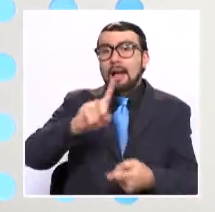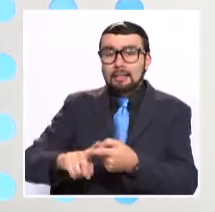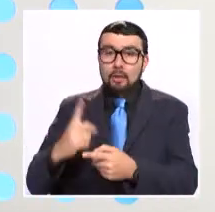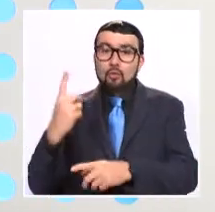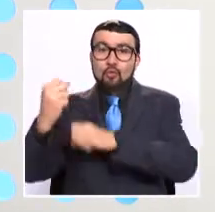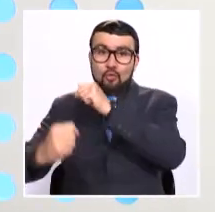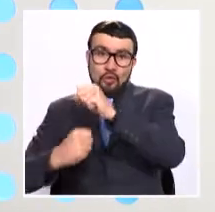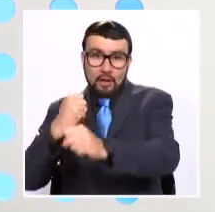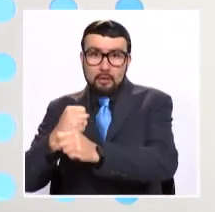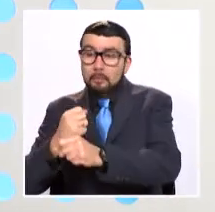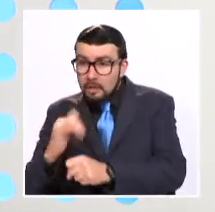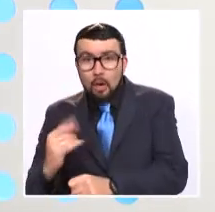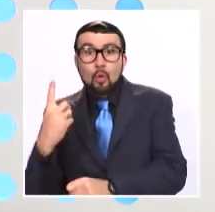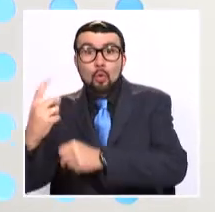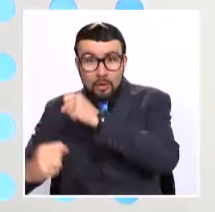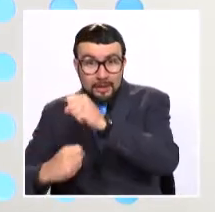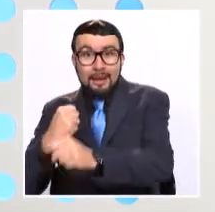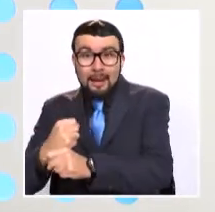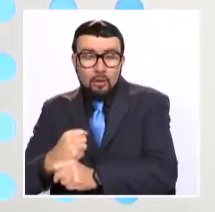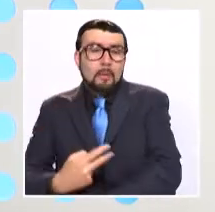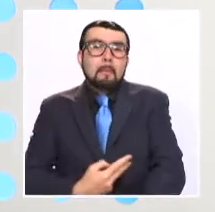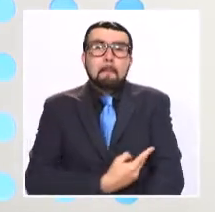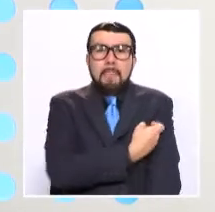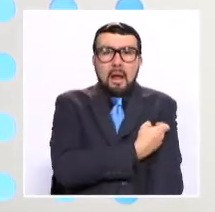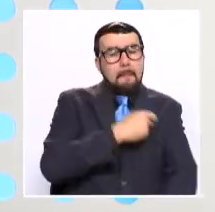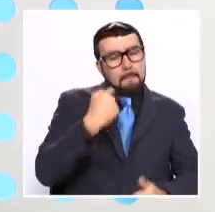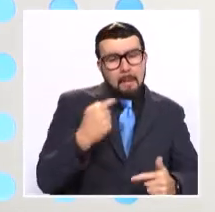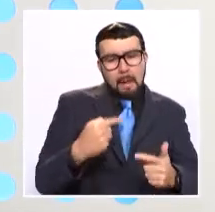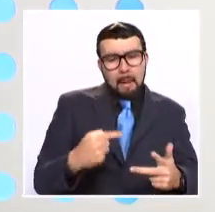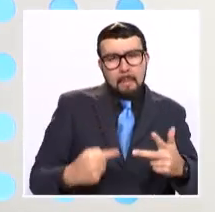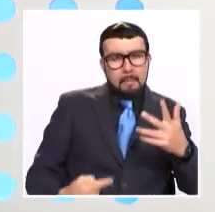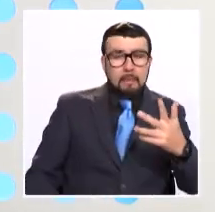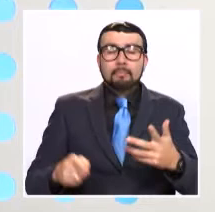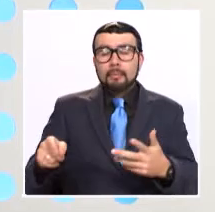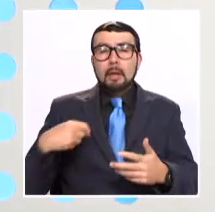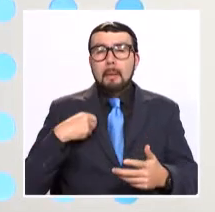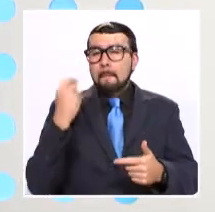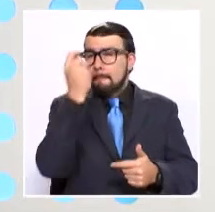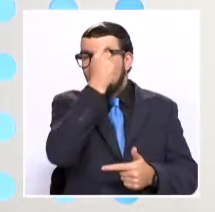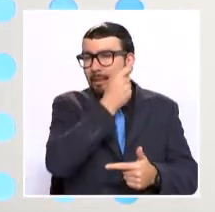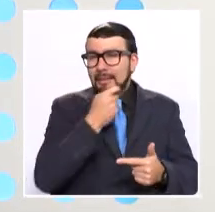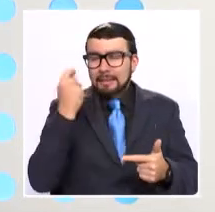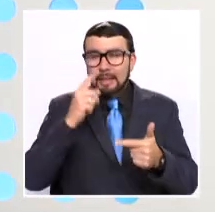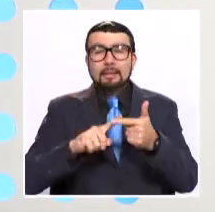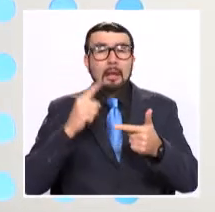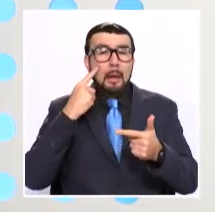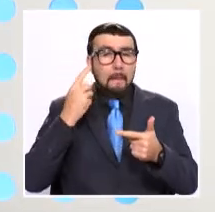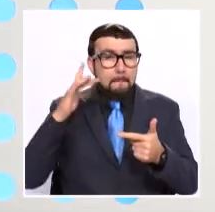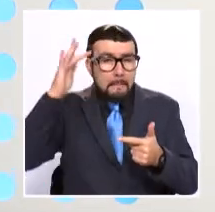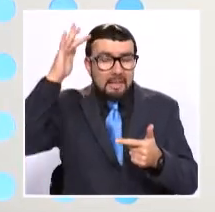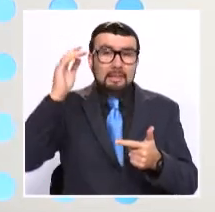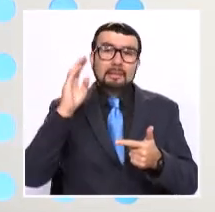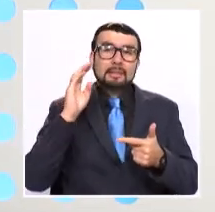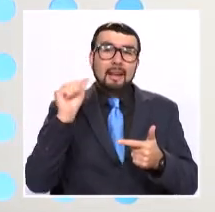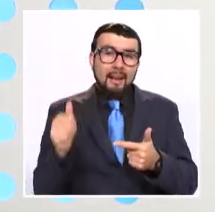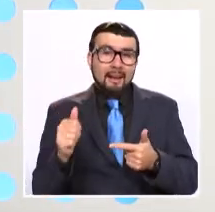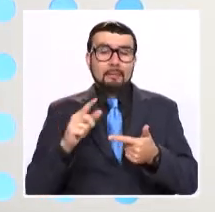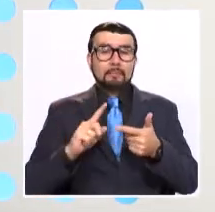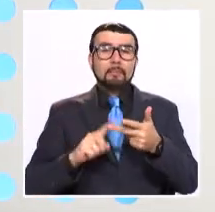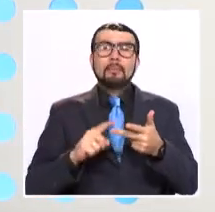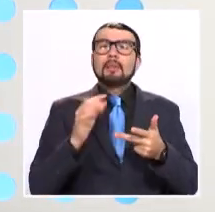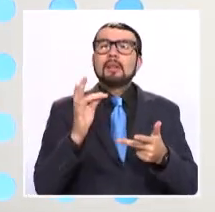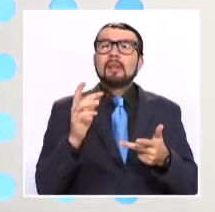año ya es un número más importante de vacunas porque ya tenemos varicela, hepatitis A, tenemos también la triple viral,